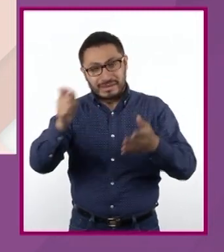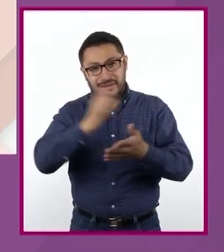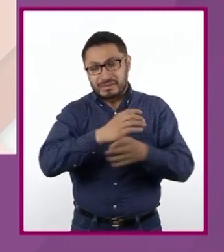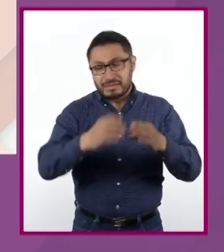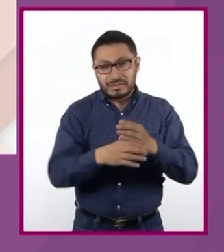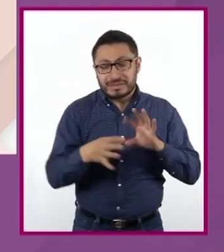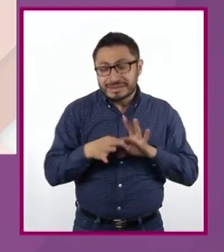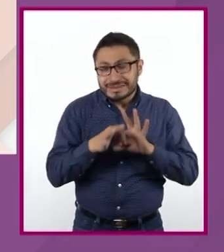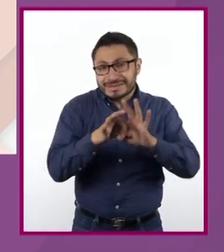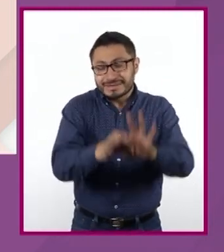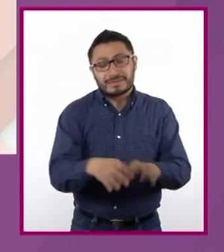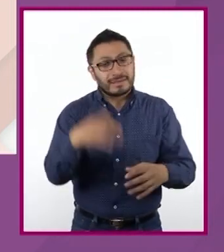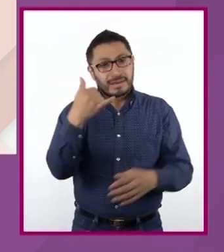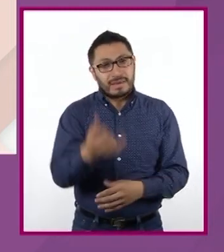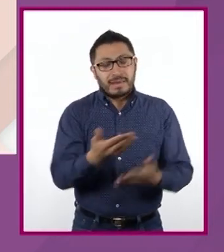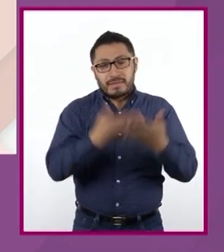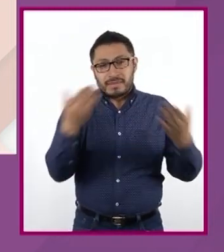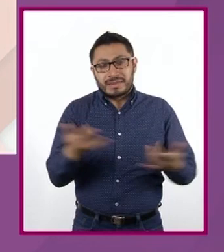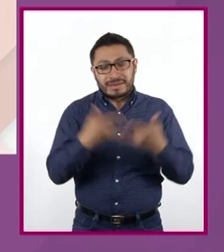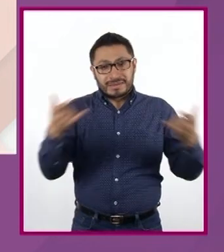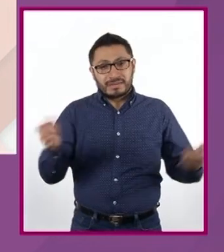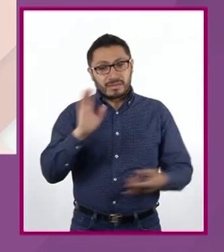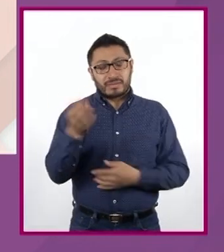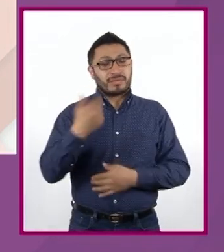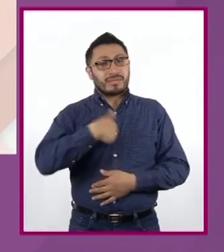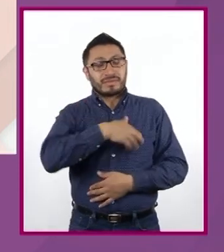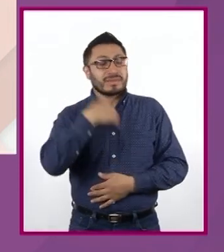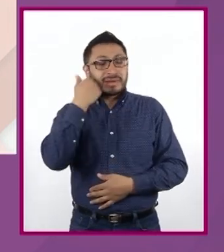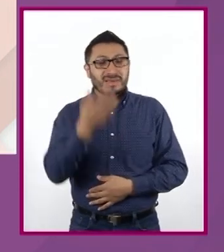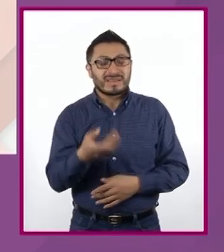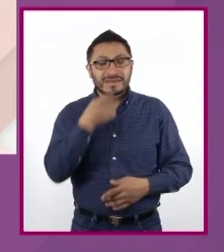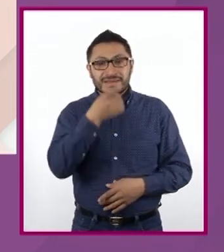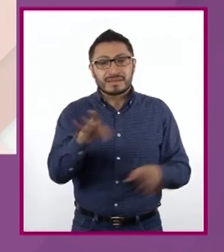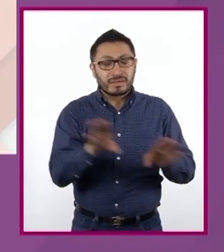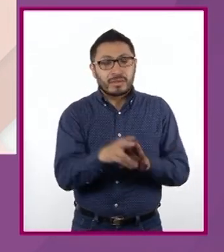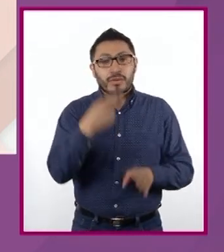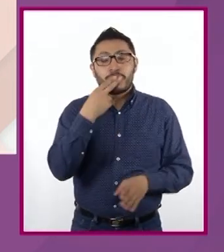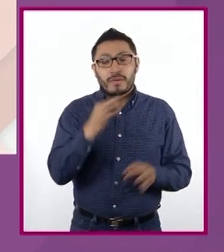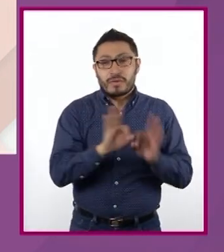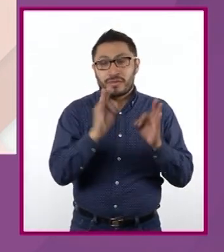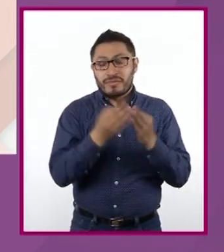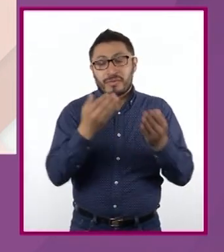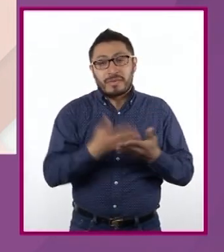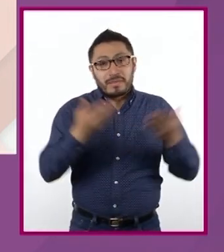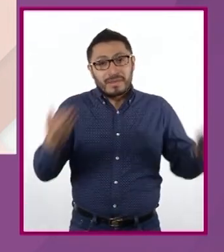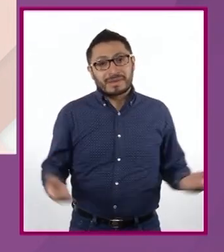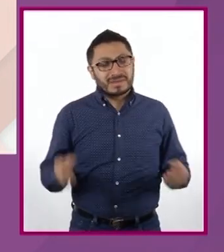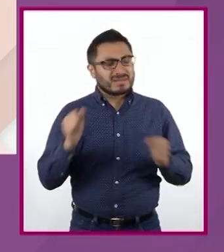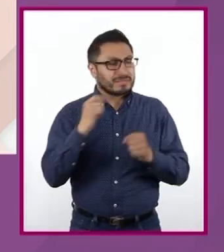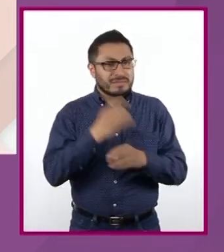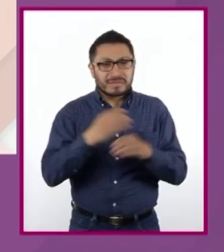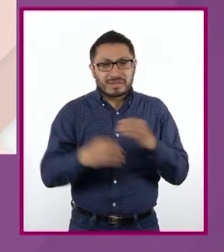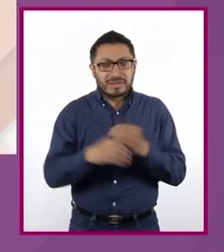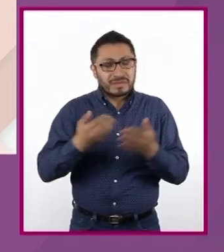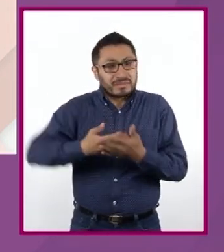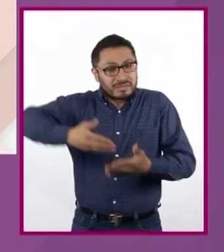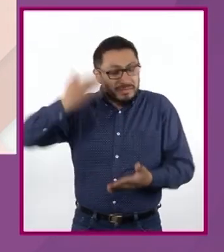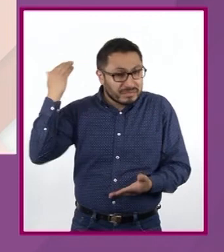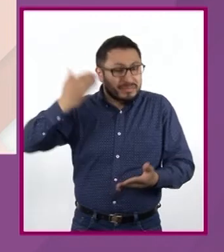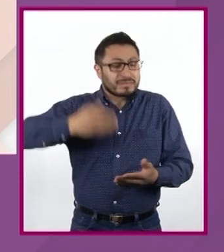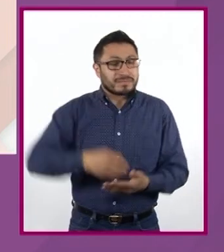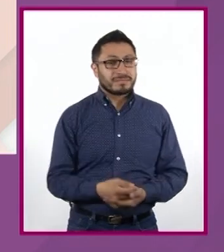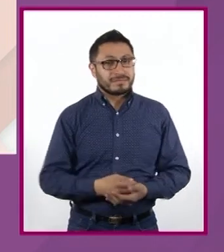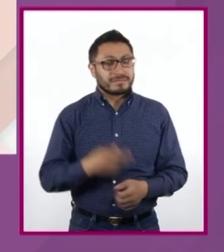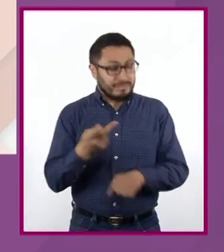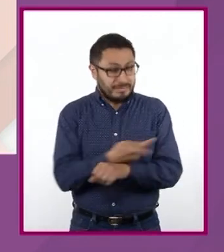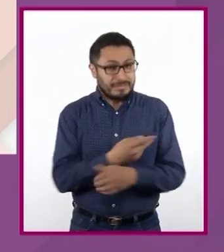y el presente histórico, cuando queramos referir usando una forma presente un hecho del pasado, además de